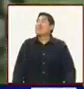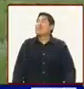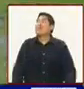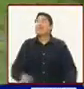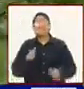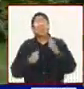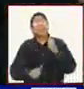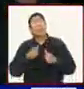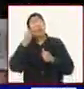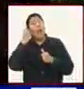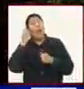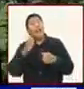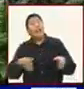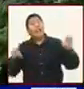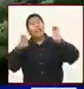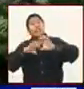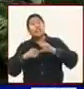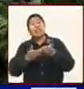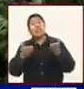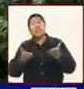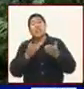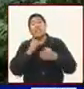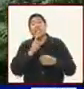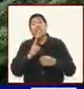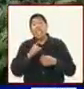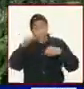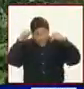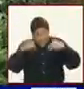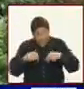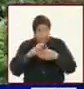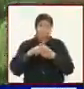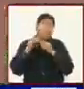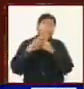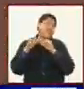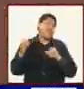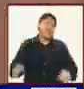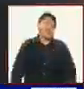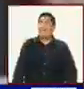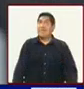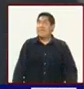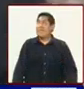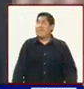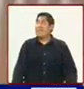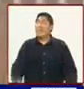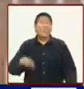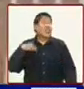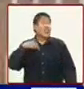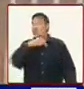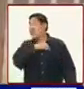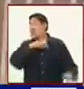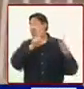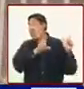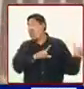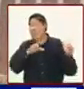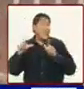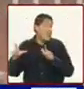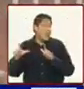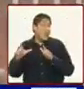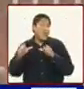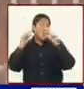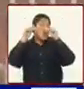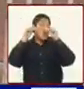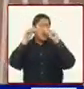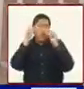¿Cuál es su registro científico y en qué lugar se encuentra? Aquí te lo contamos todo. Estamos listos para irnos a un